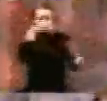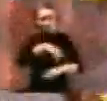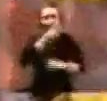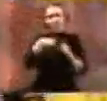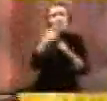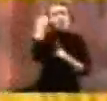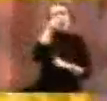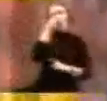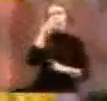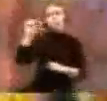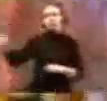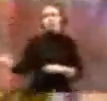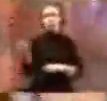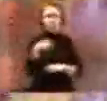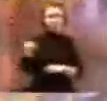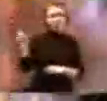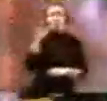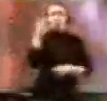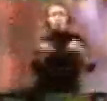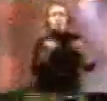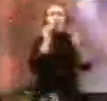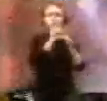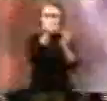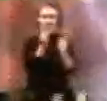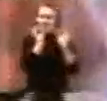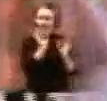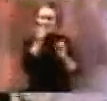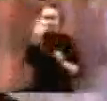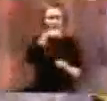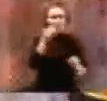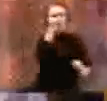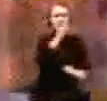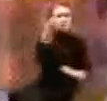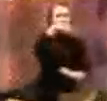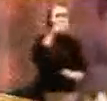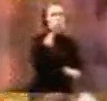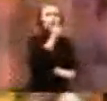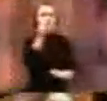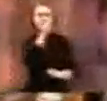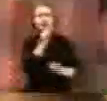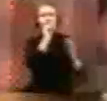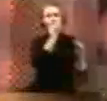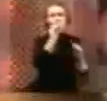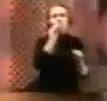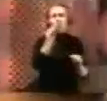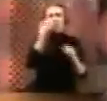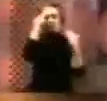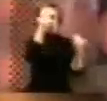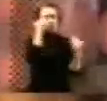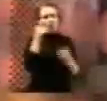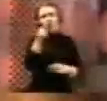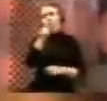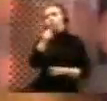su caminar, pa' todos ellos cantamos, pa' todos ellos cantamos.